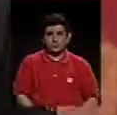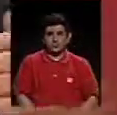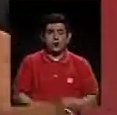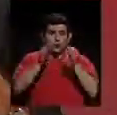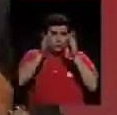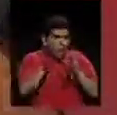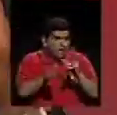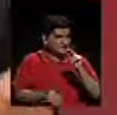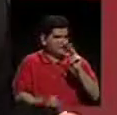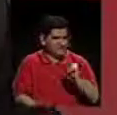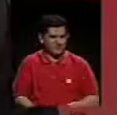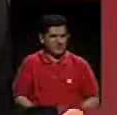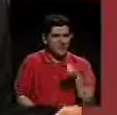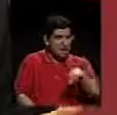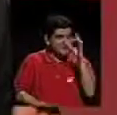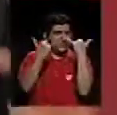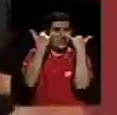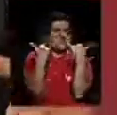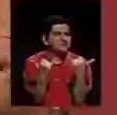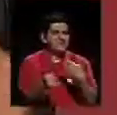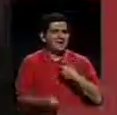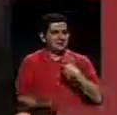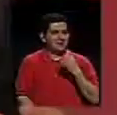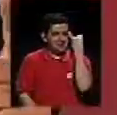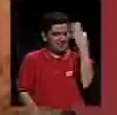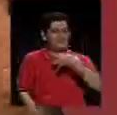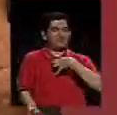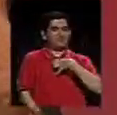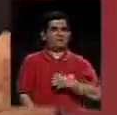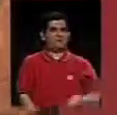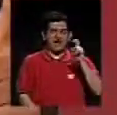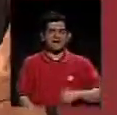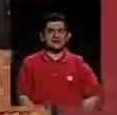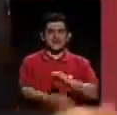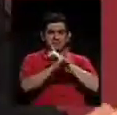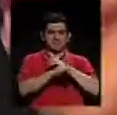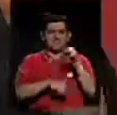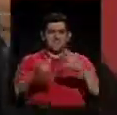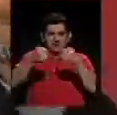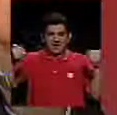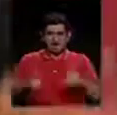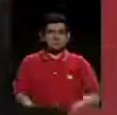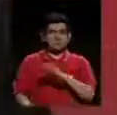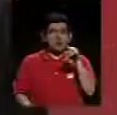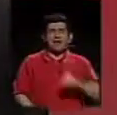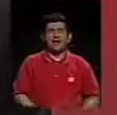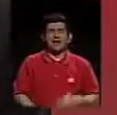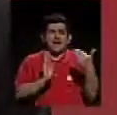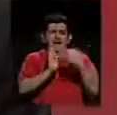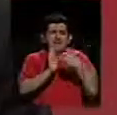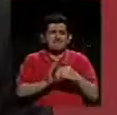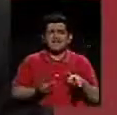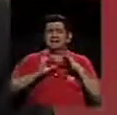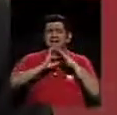el juez, no, es que el juez cuando es electo tiene su ideología y tiene que defender esa autonomía, porque si no pervierte la relación del